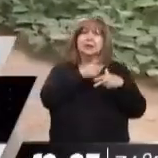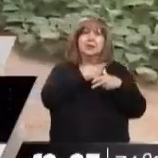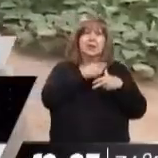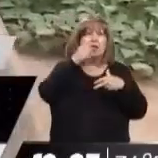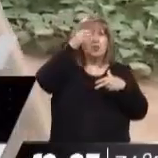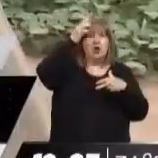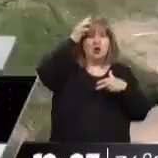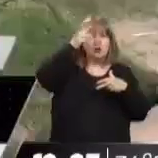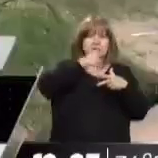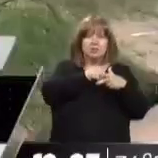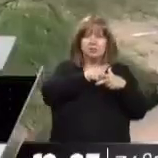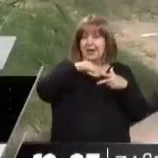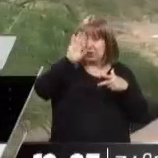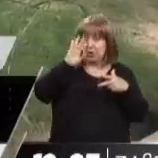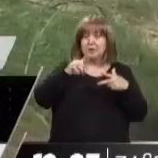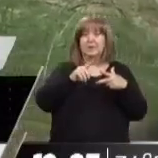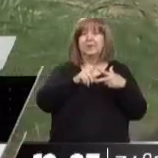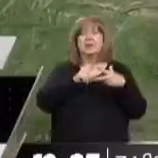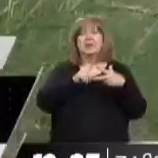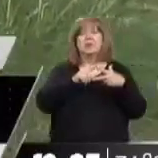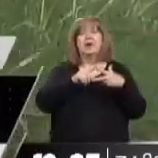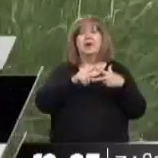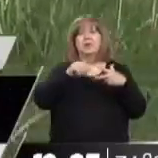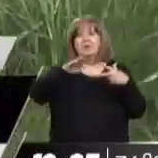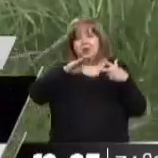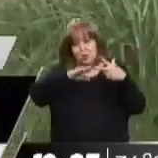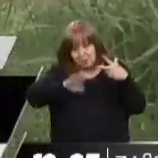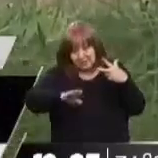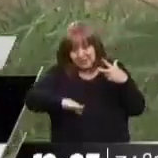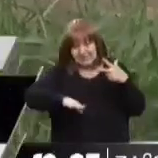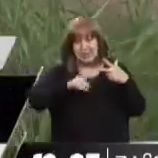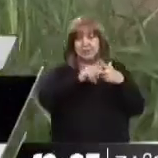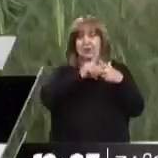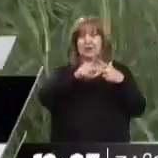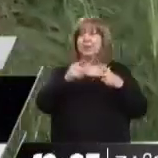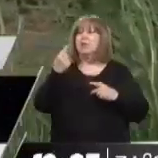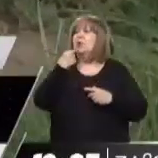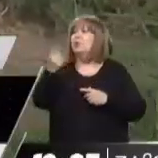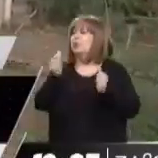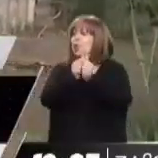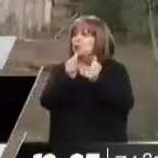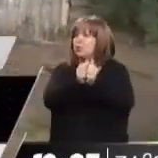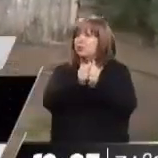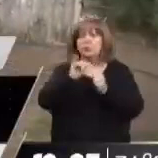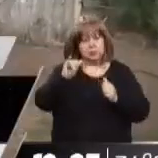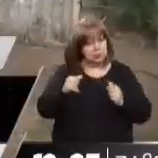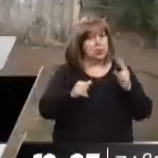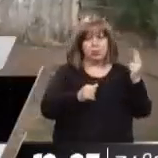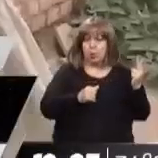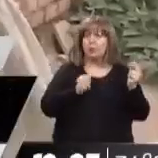grandecito 12 años, bueno, un pibito. Y después tenía otro más chico y otro más chiquito. ¿Pero ellos vivían juntos en ese lugar?